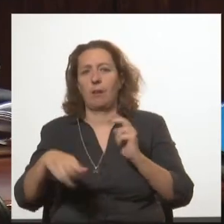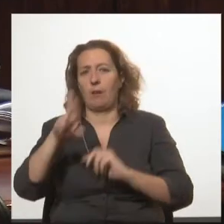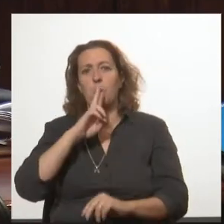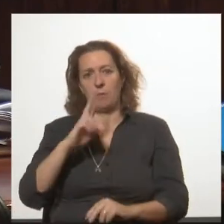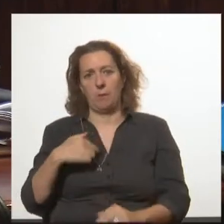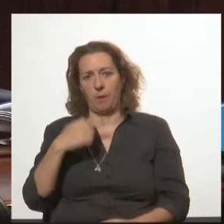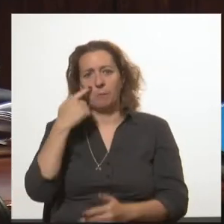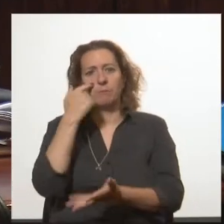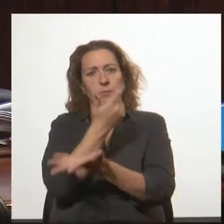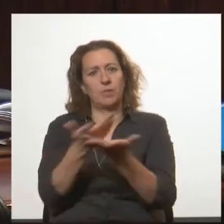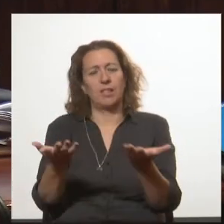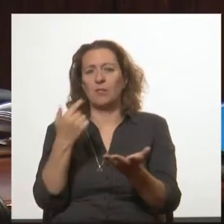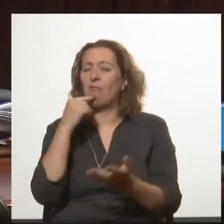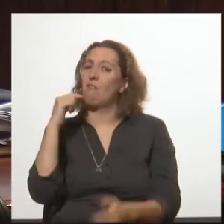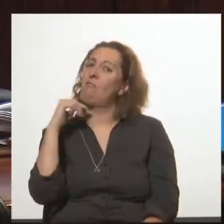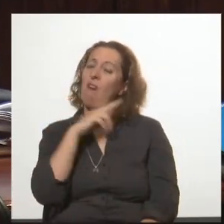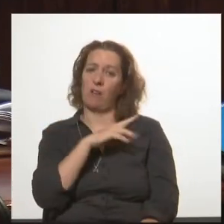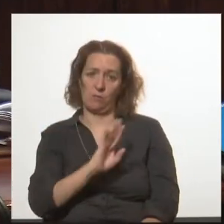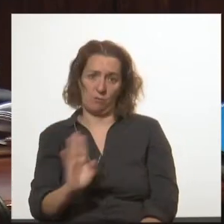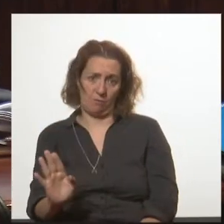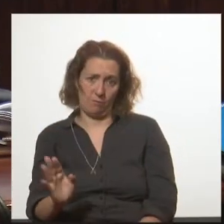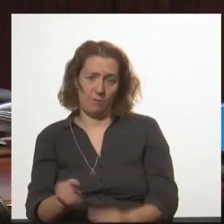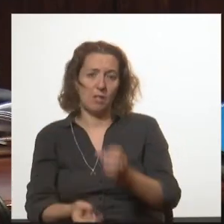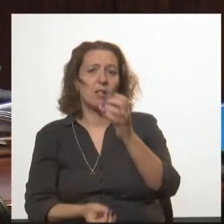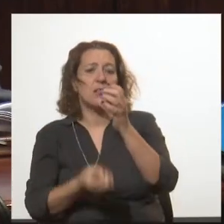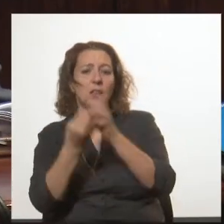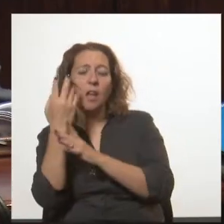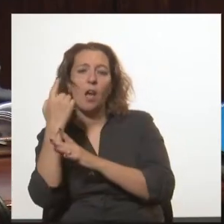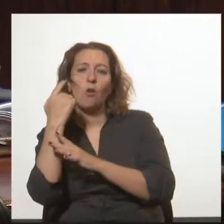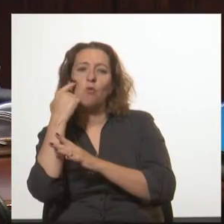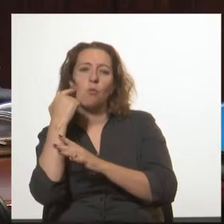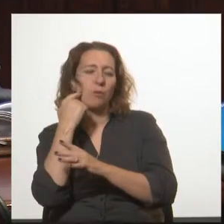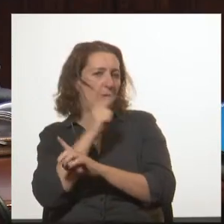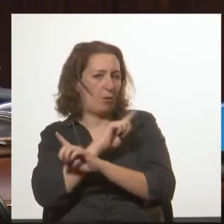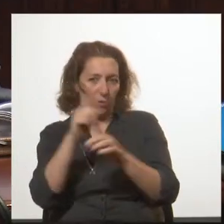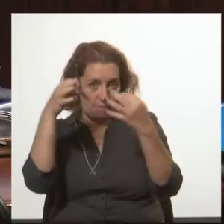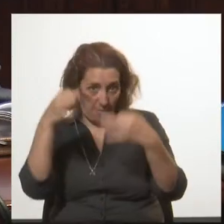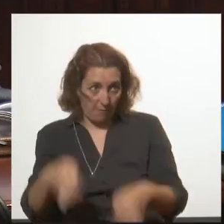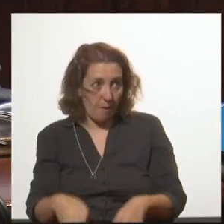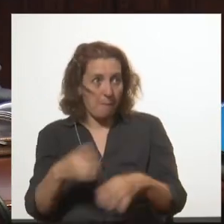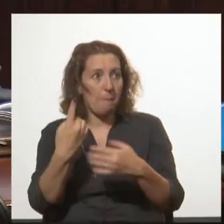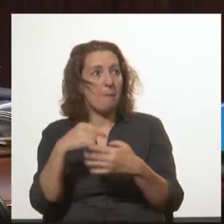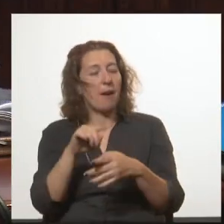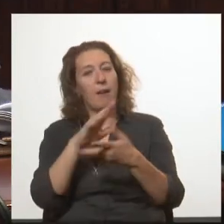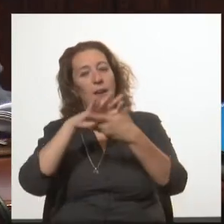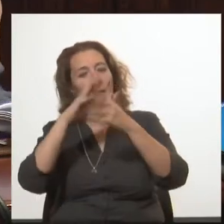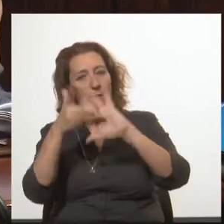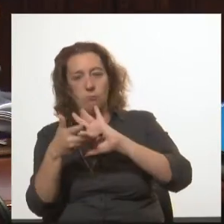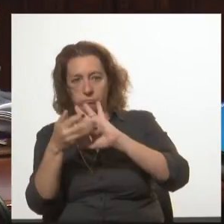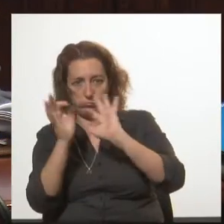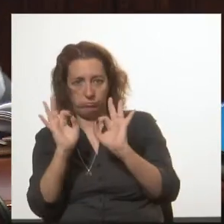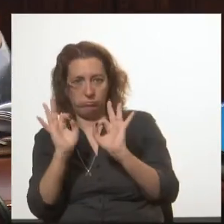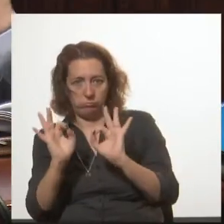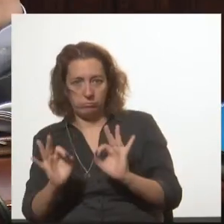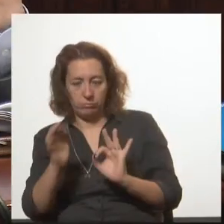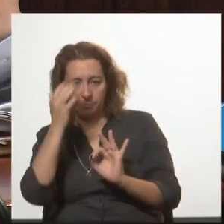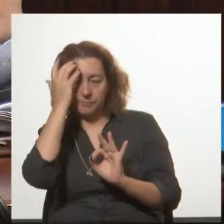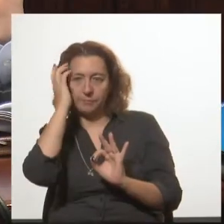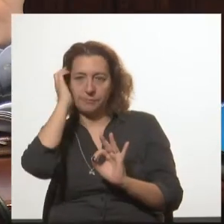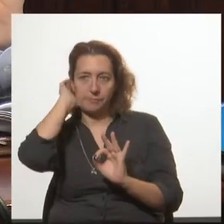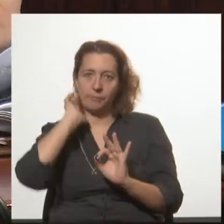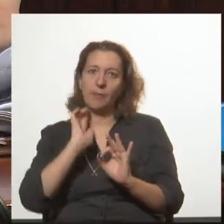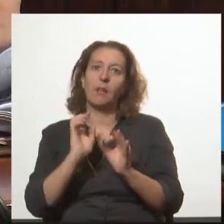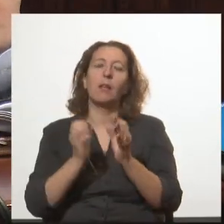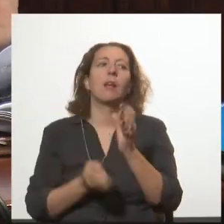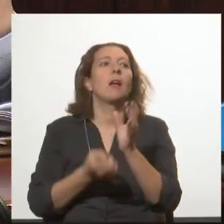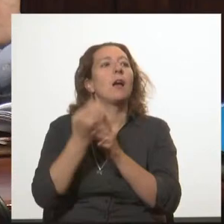se crearon números irreales para que cerraran los dichos de la ingeniera cosa tengamos presente que en este súper plan